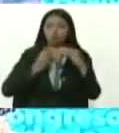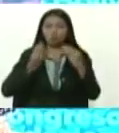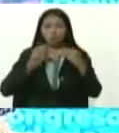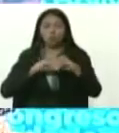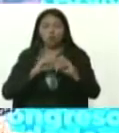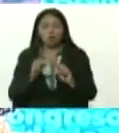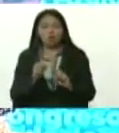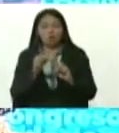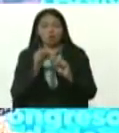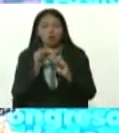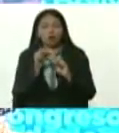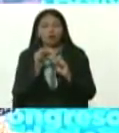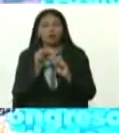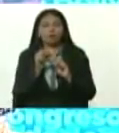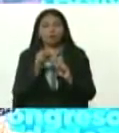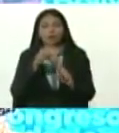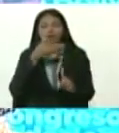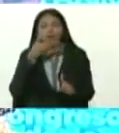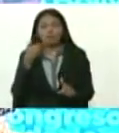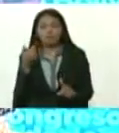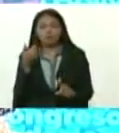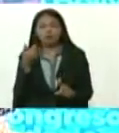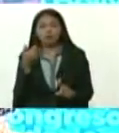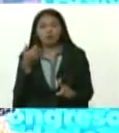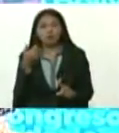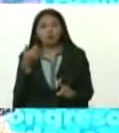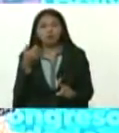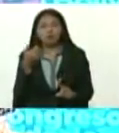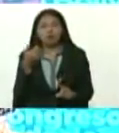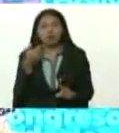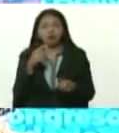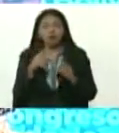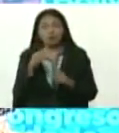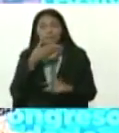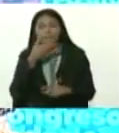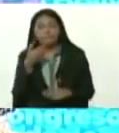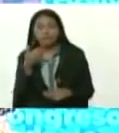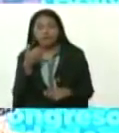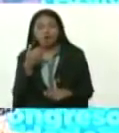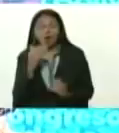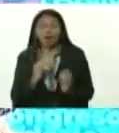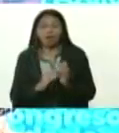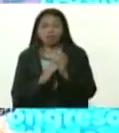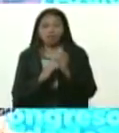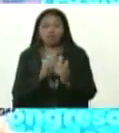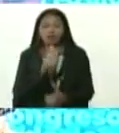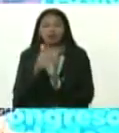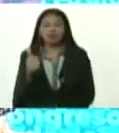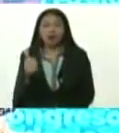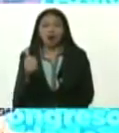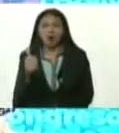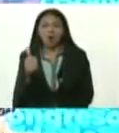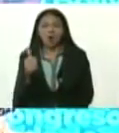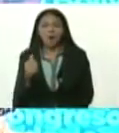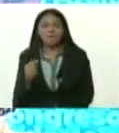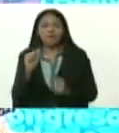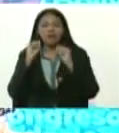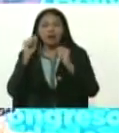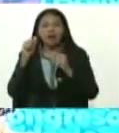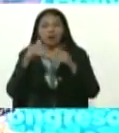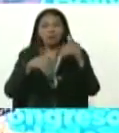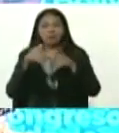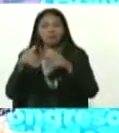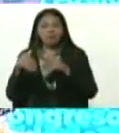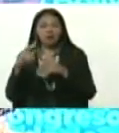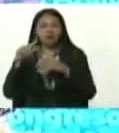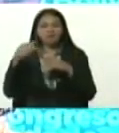elegir a los mejores y a las mejores candidatos y candidatas para ganar las elecciones